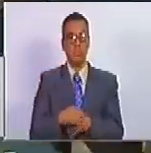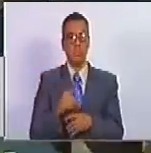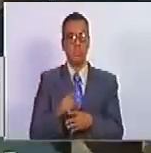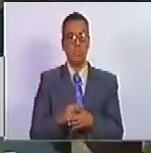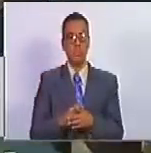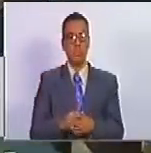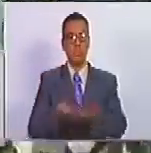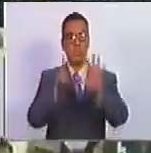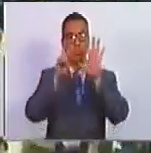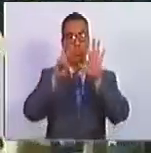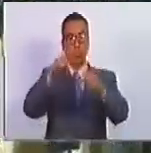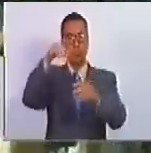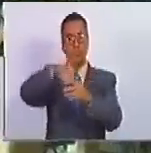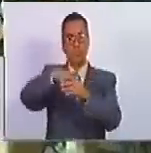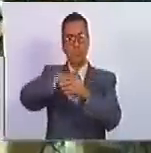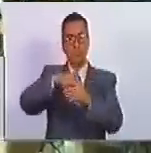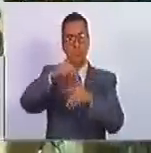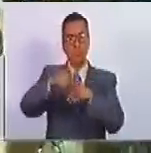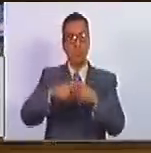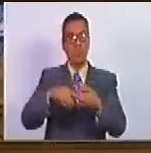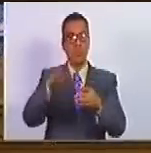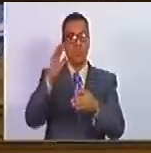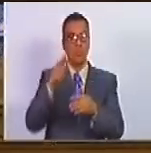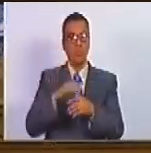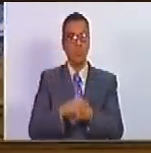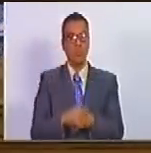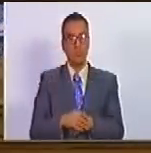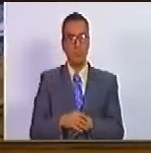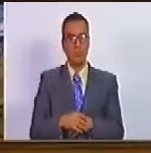6, 7 votos. En contra.